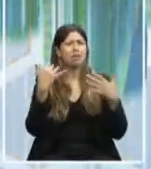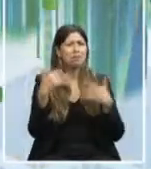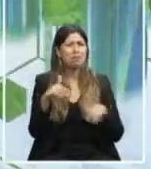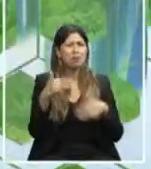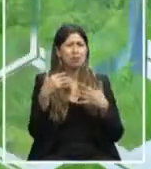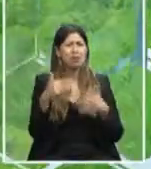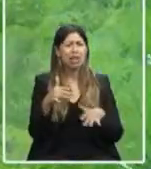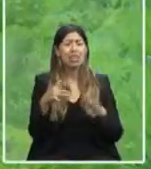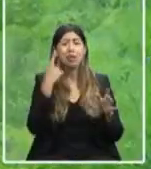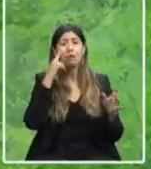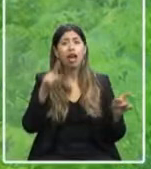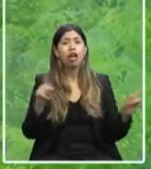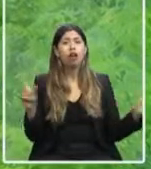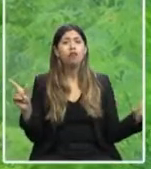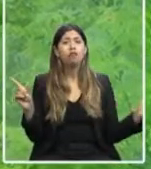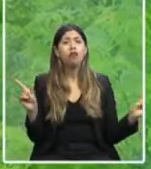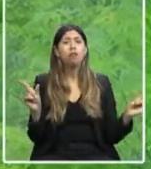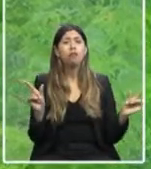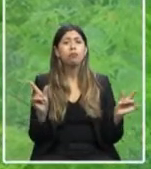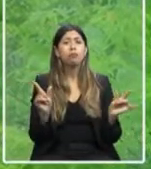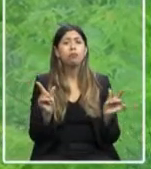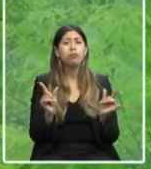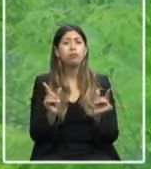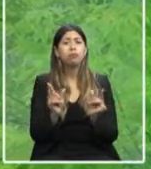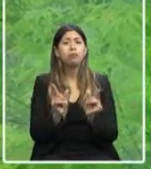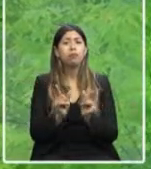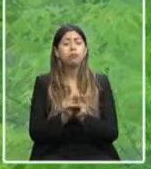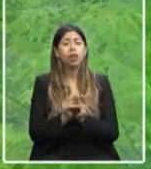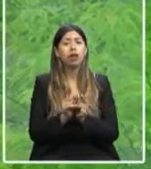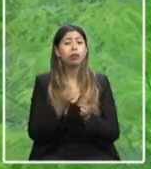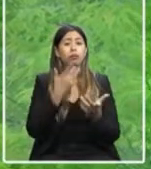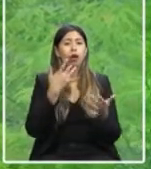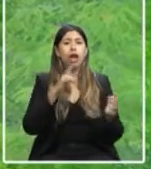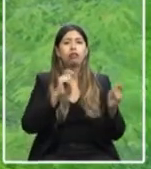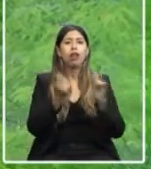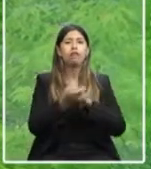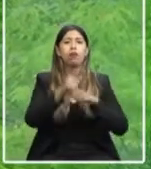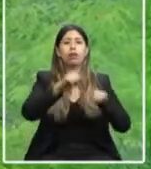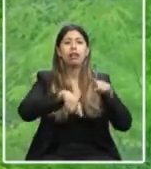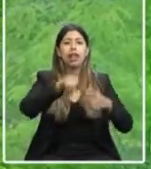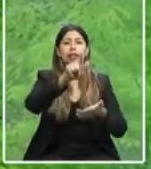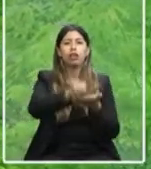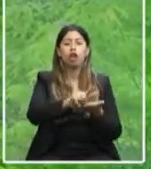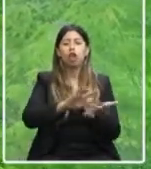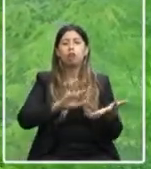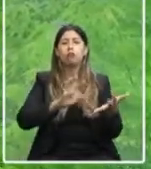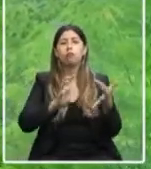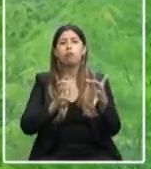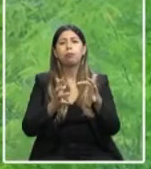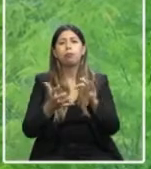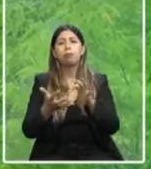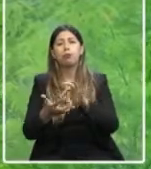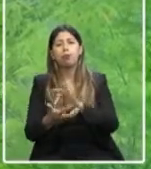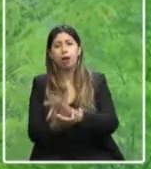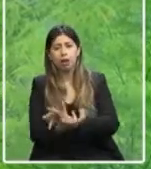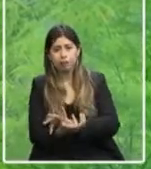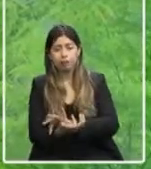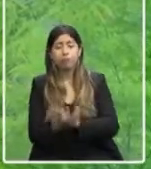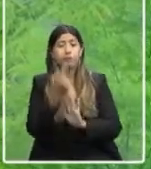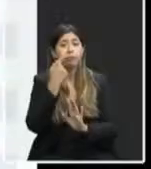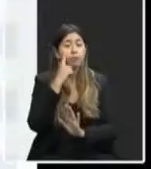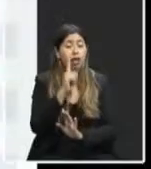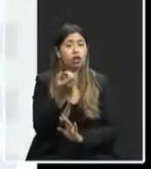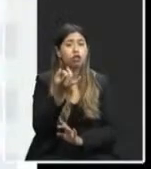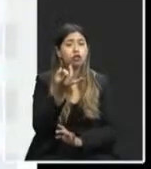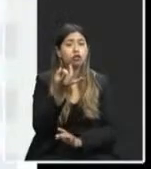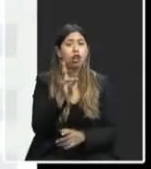que los territorios se van transformando. Pero no solamente es el estado de